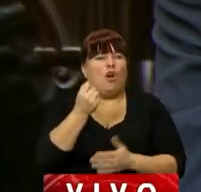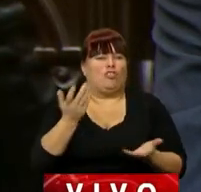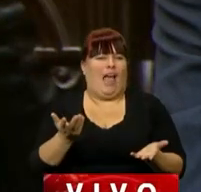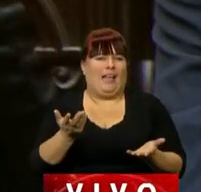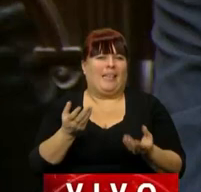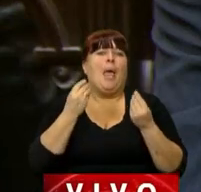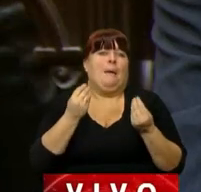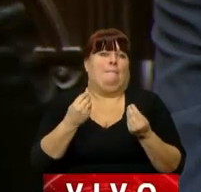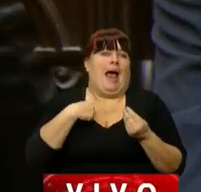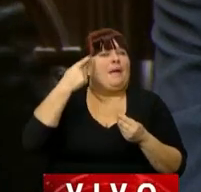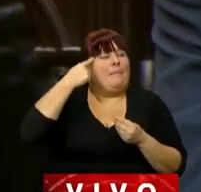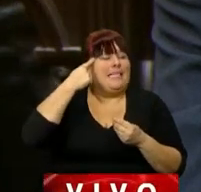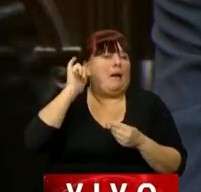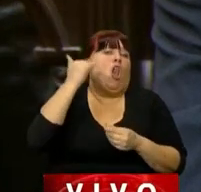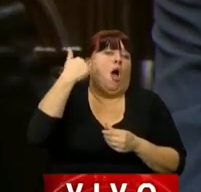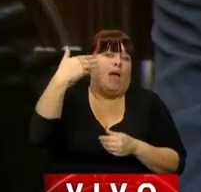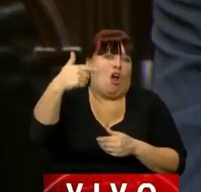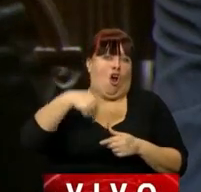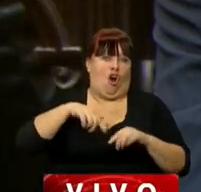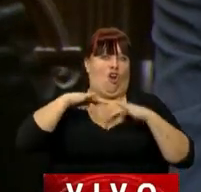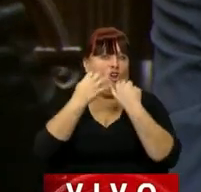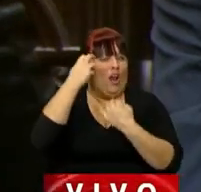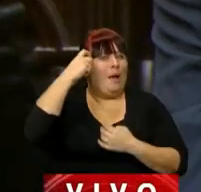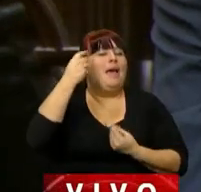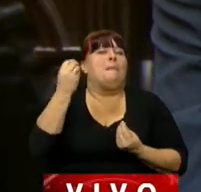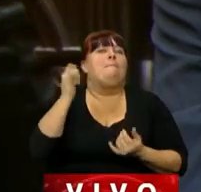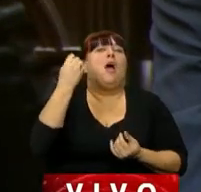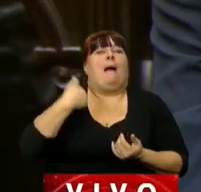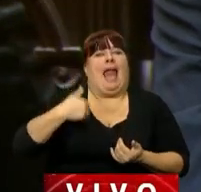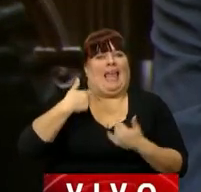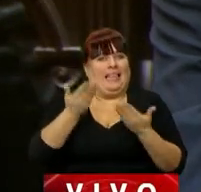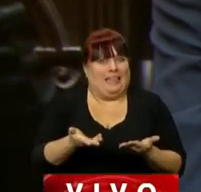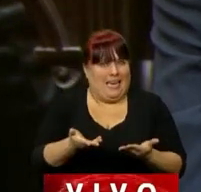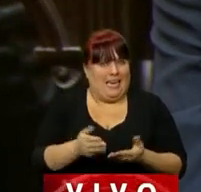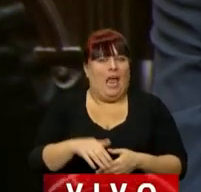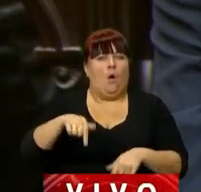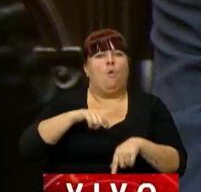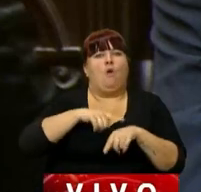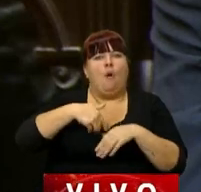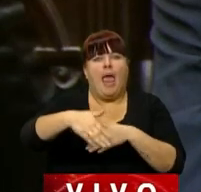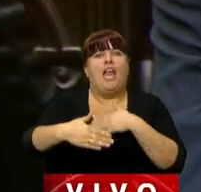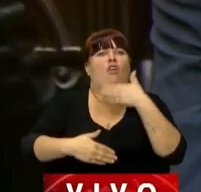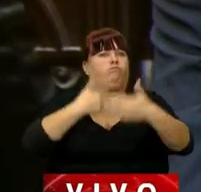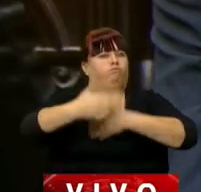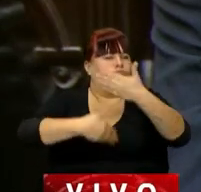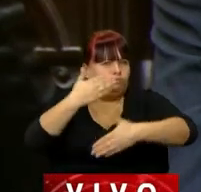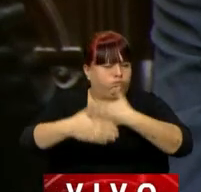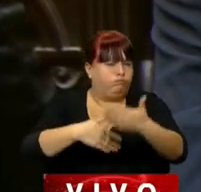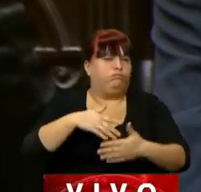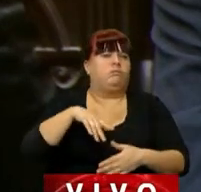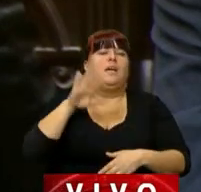en función de lo que queremos claramente quien estamos a este parlamento que es la argentina que entró en un sendero de crecimiento y